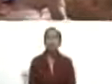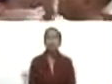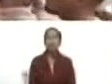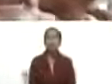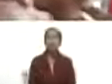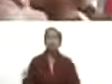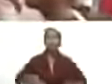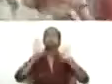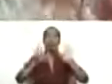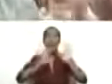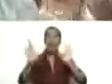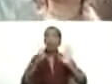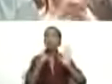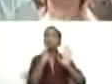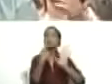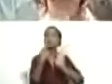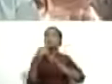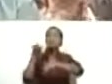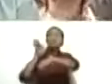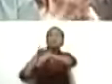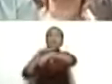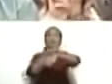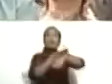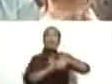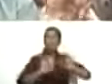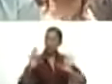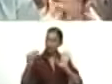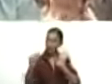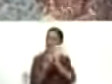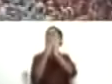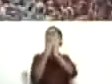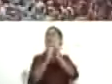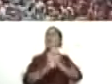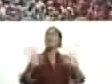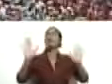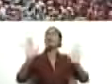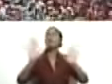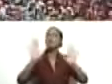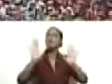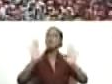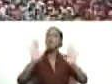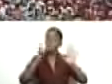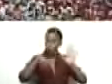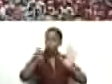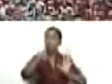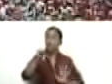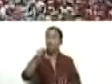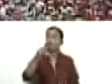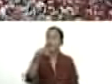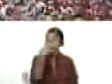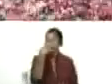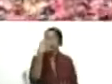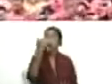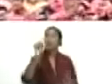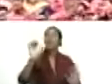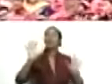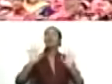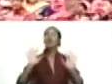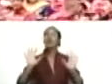Está dicho, no digo más, a buen entendedor.